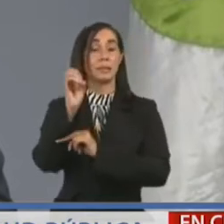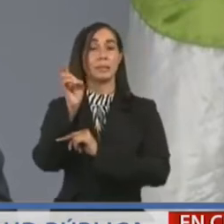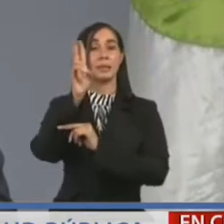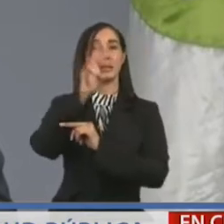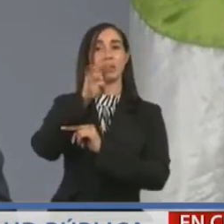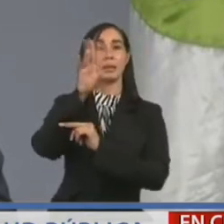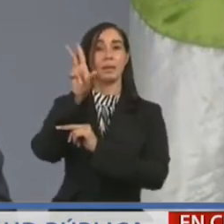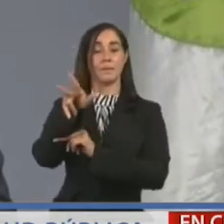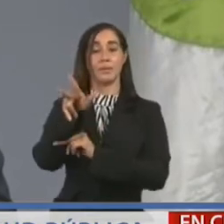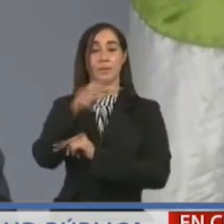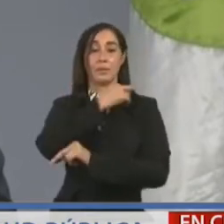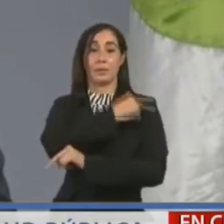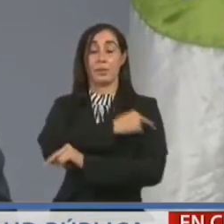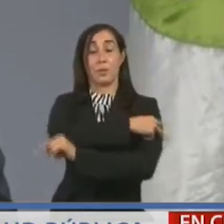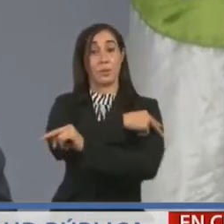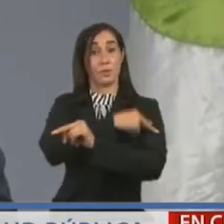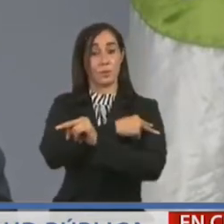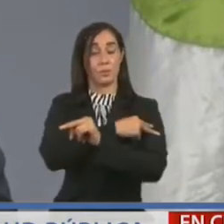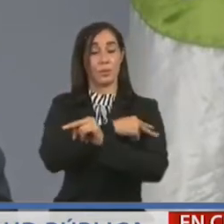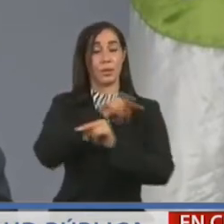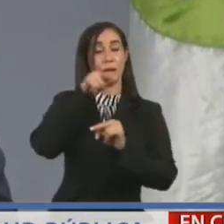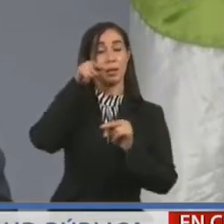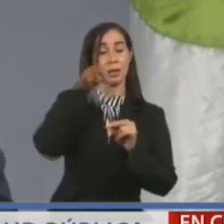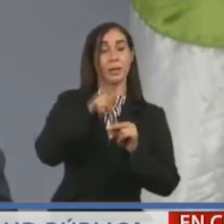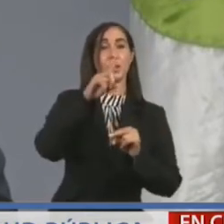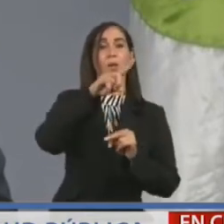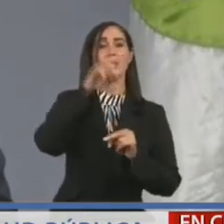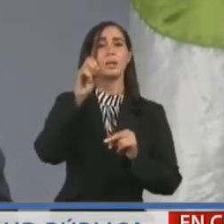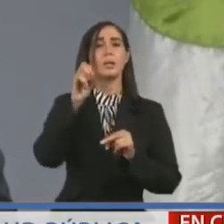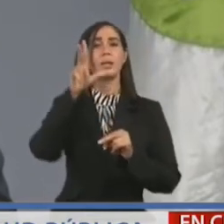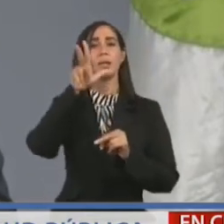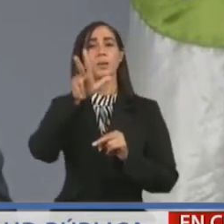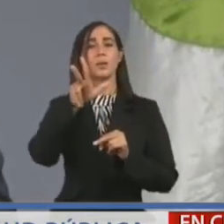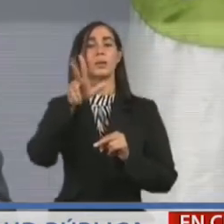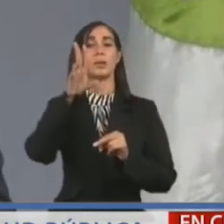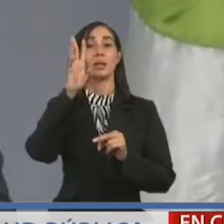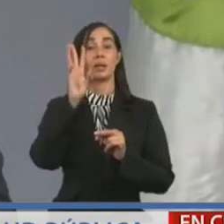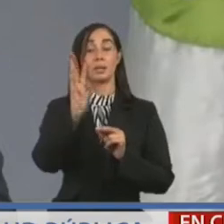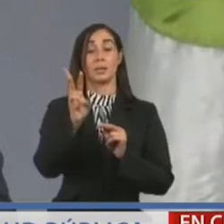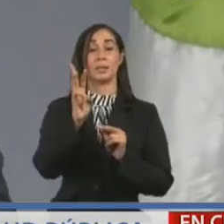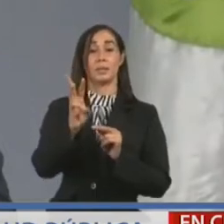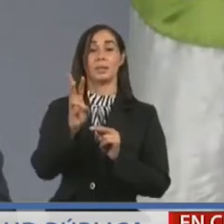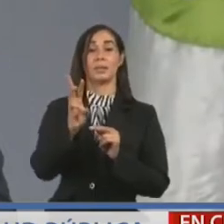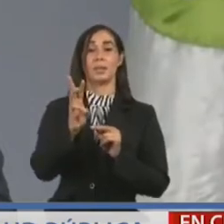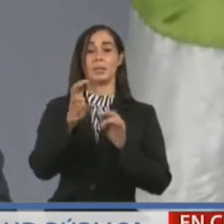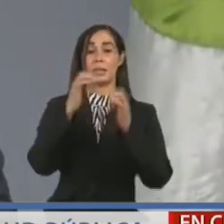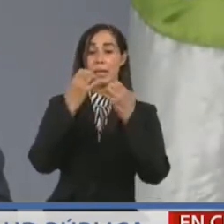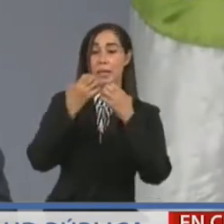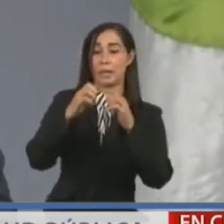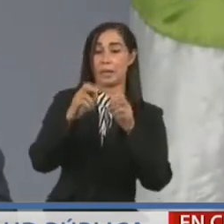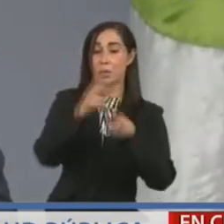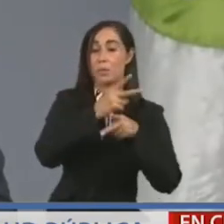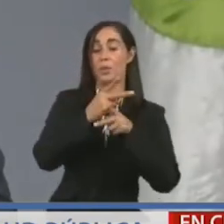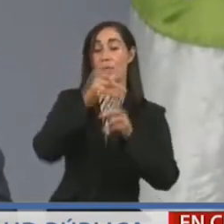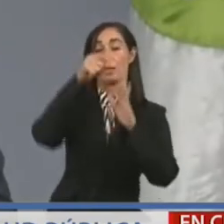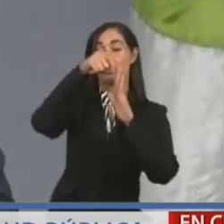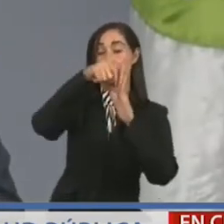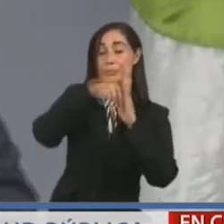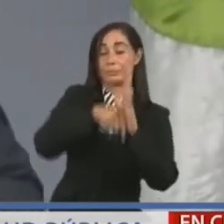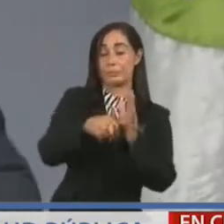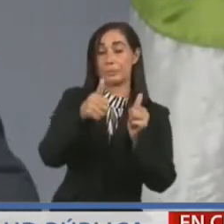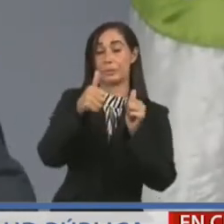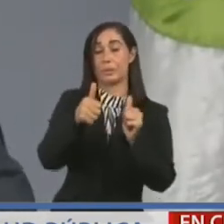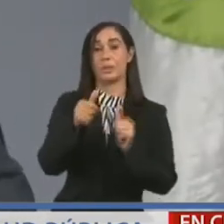623 personas en hospitales, de los cuales 136 están en UCI, 2